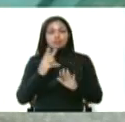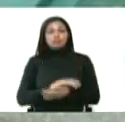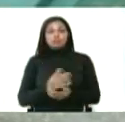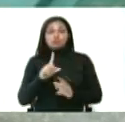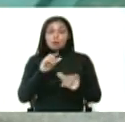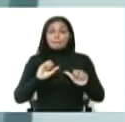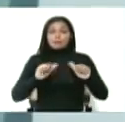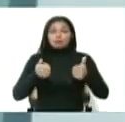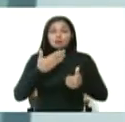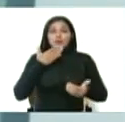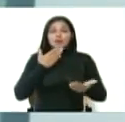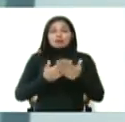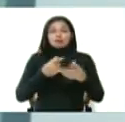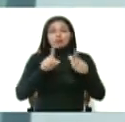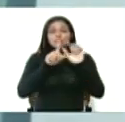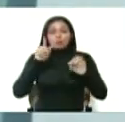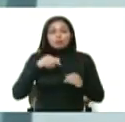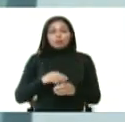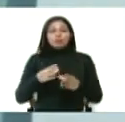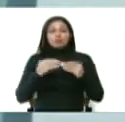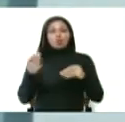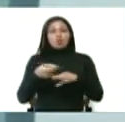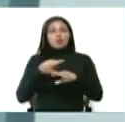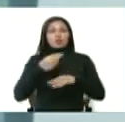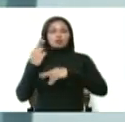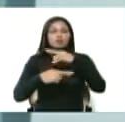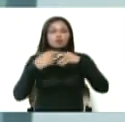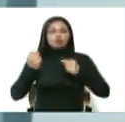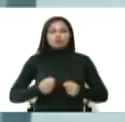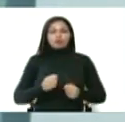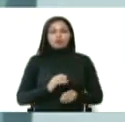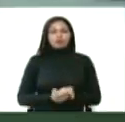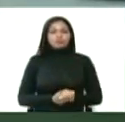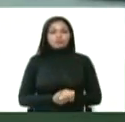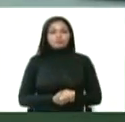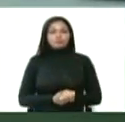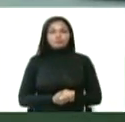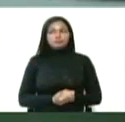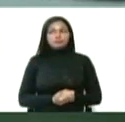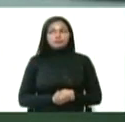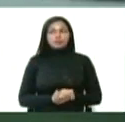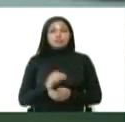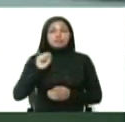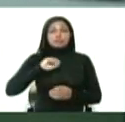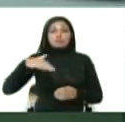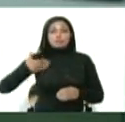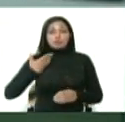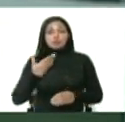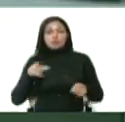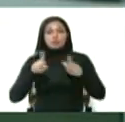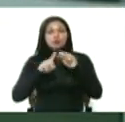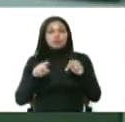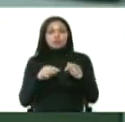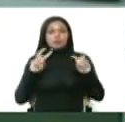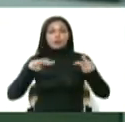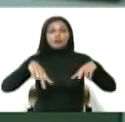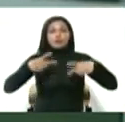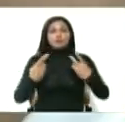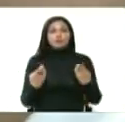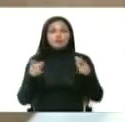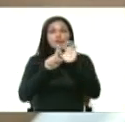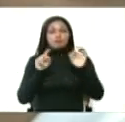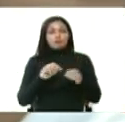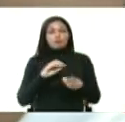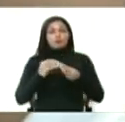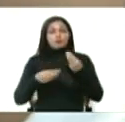usted, gracias a todo el gobierno revolucionario, ha sido posible, bueno, una renovación